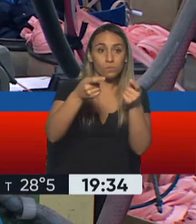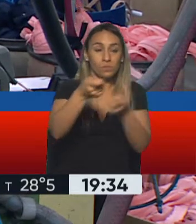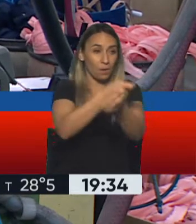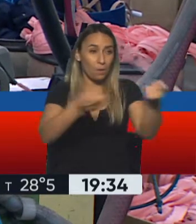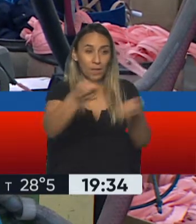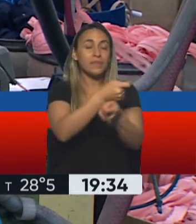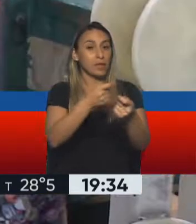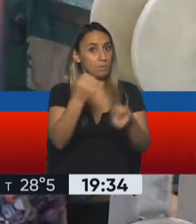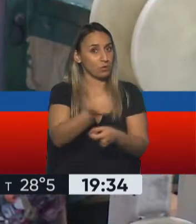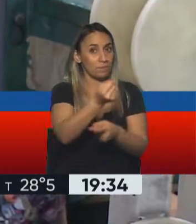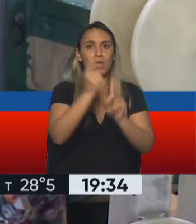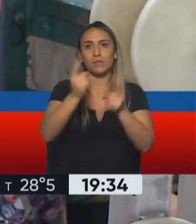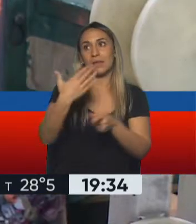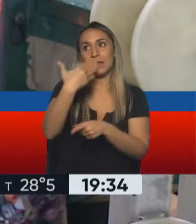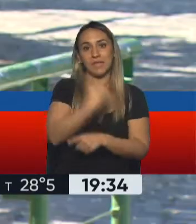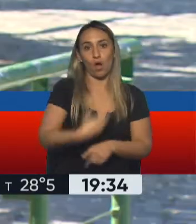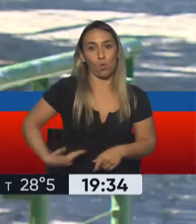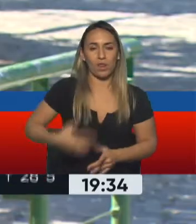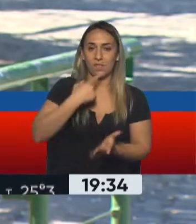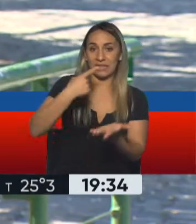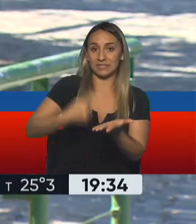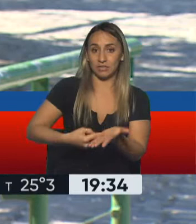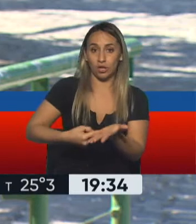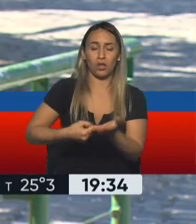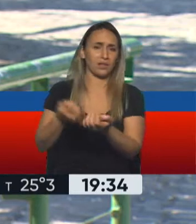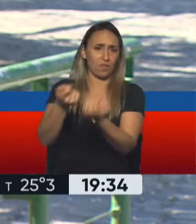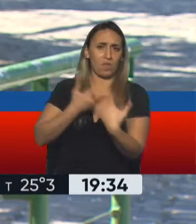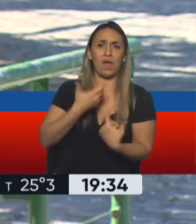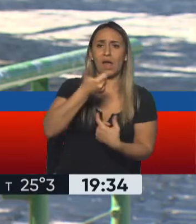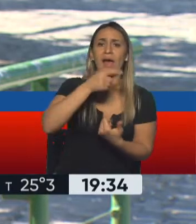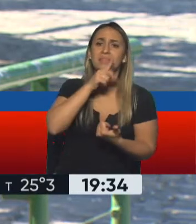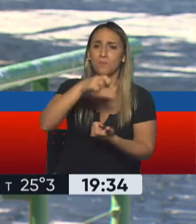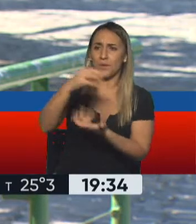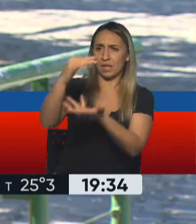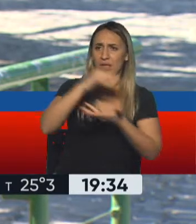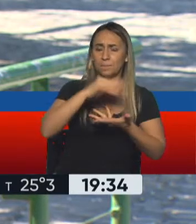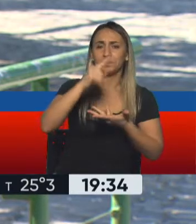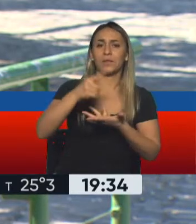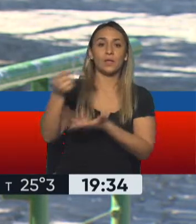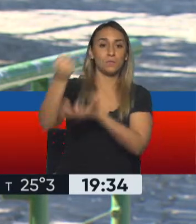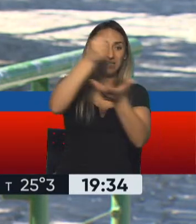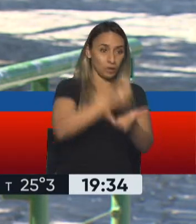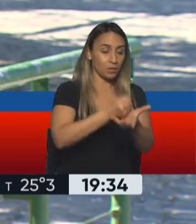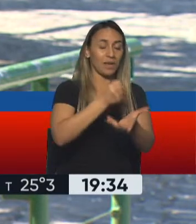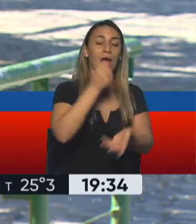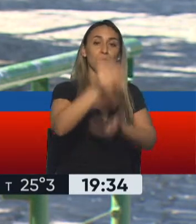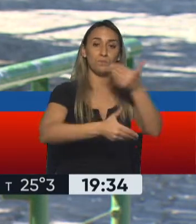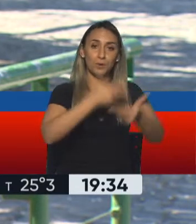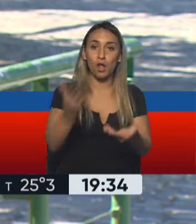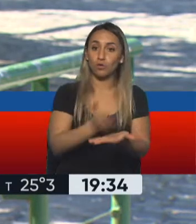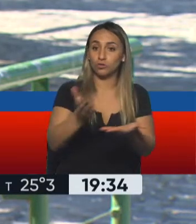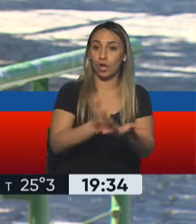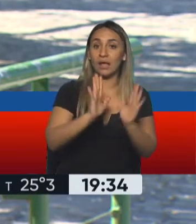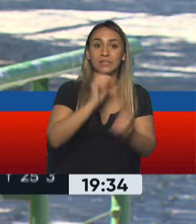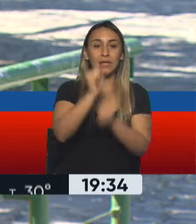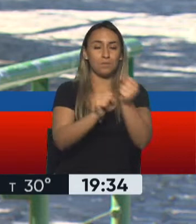gobierno tomó decisiones vinculadas al ATP y créditos de inversión productiva que permitieron que las pymes